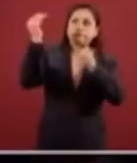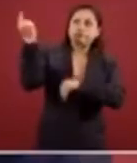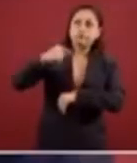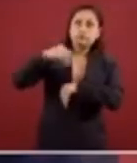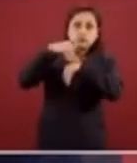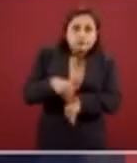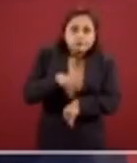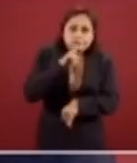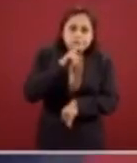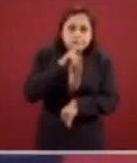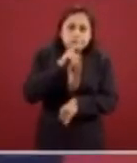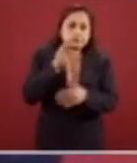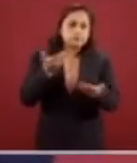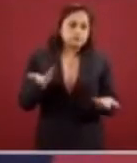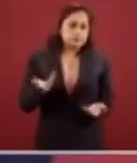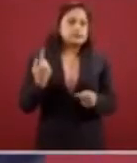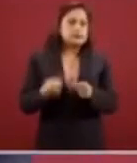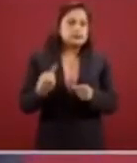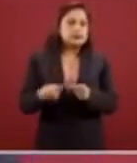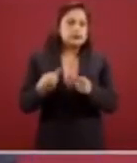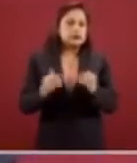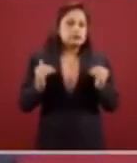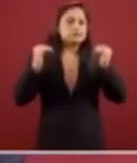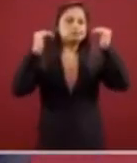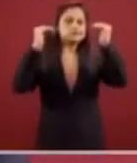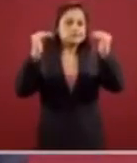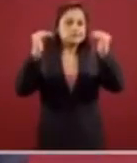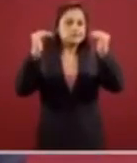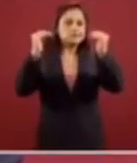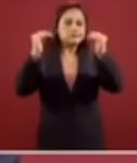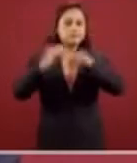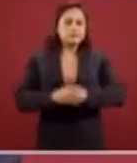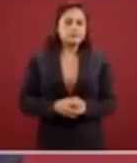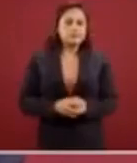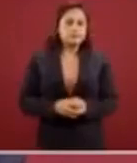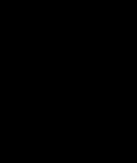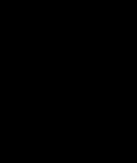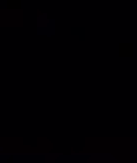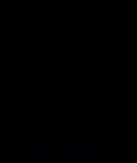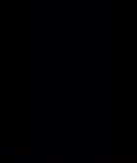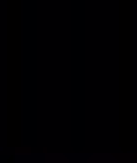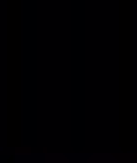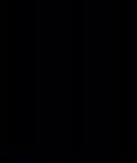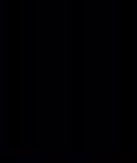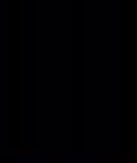absolutamente irresponsable decir que podemos renunciar al financiamiento público